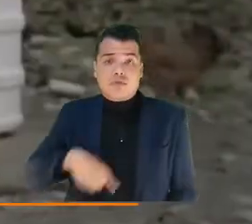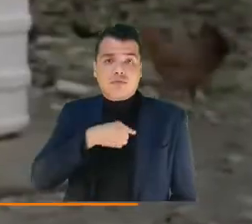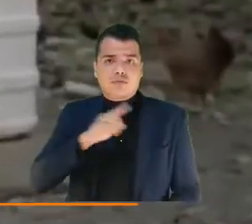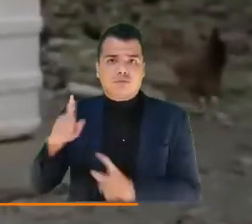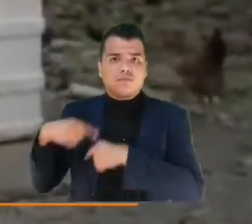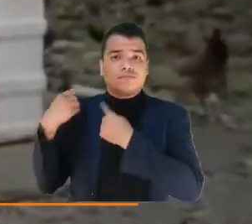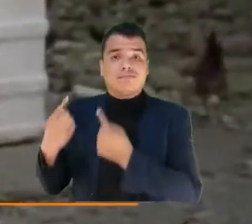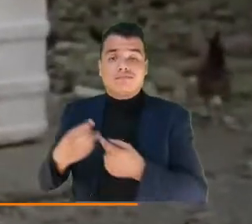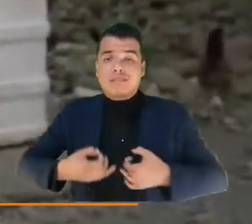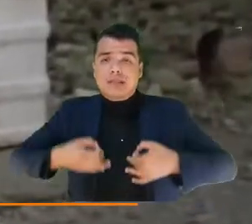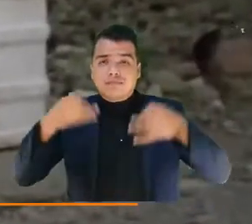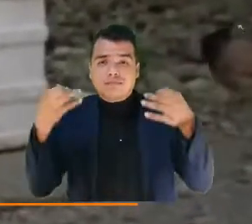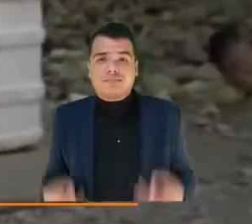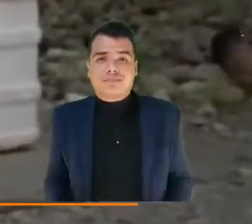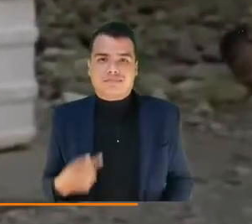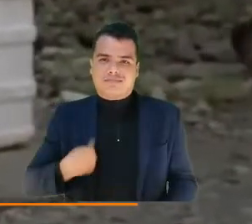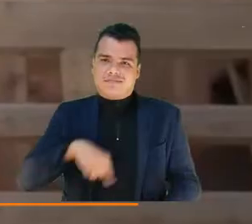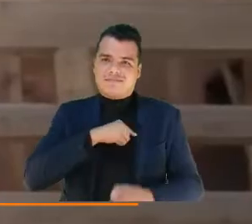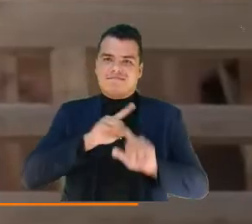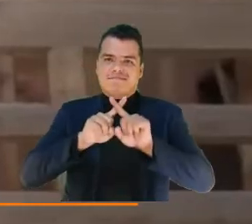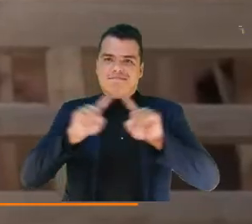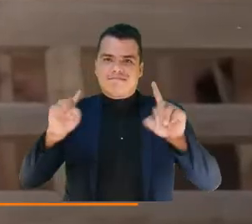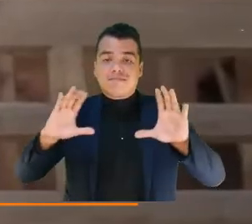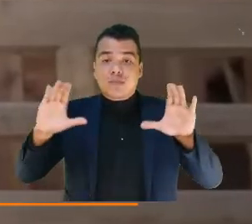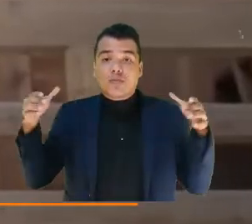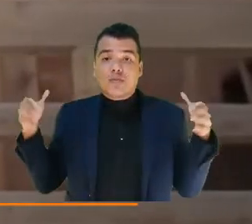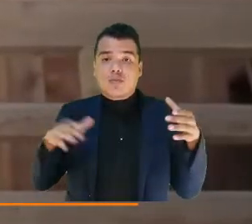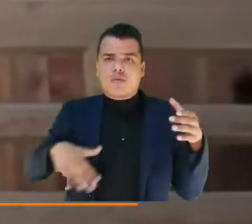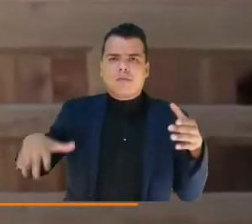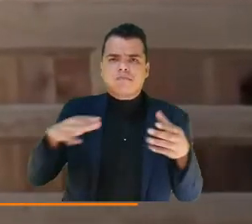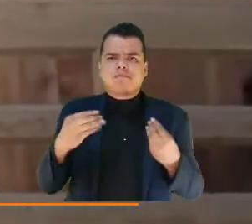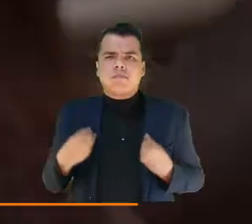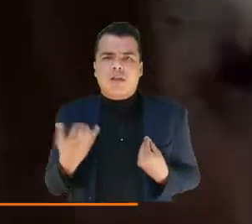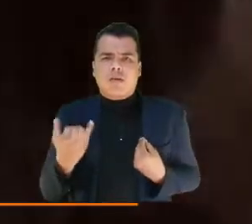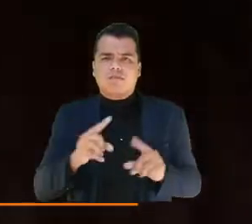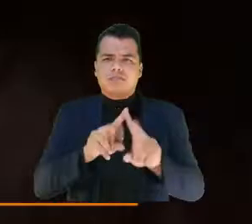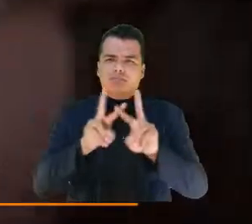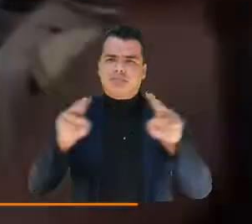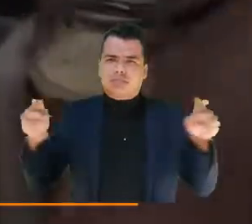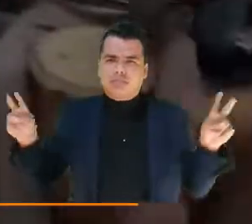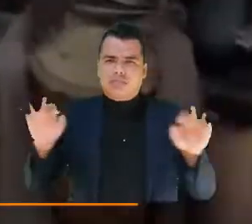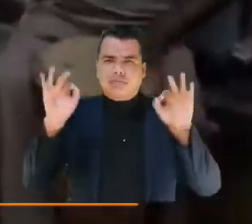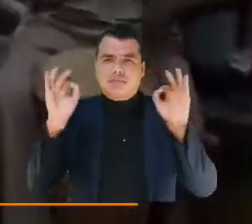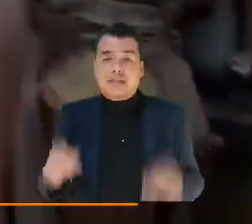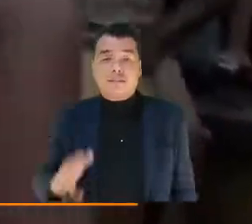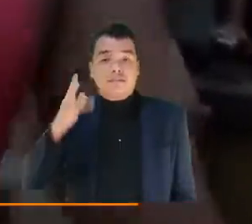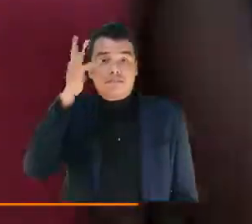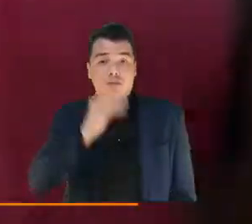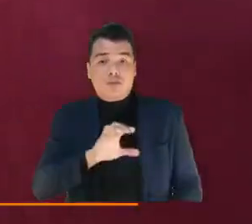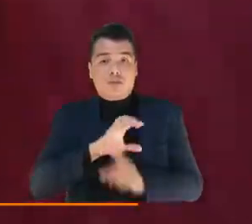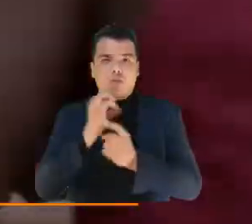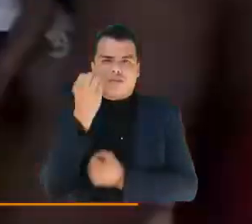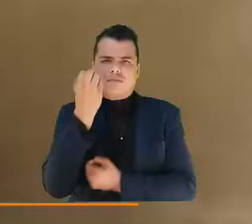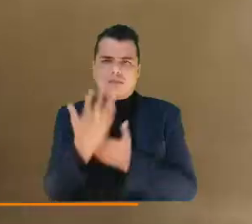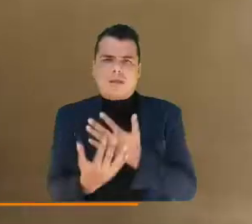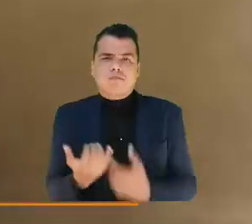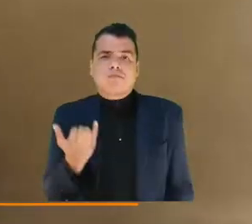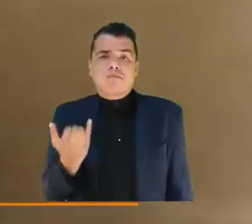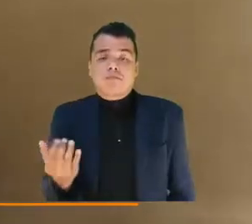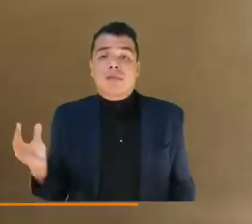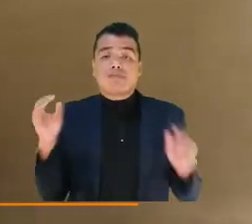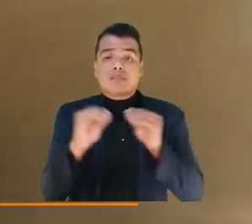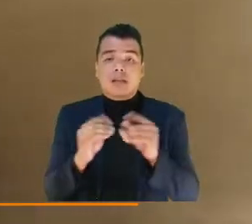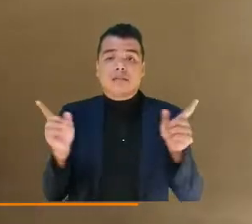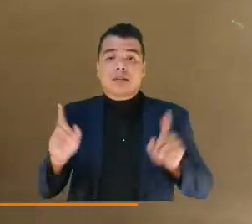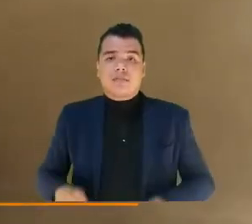eso es precisamente lo que hace de nuestro territorio un territorio diverso en términos culturales, pero